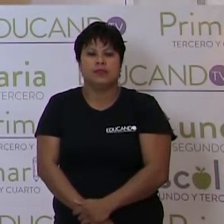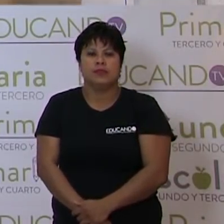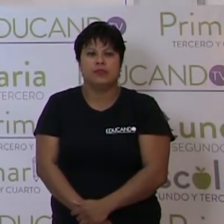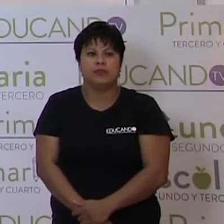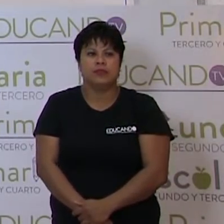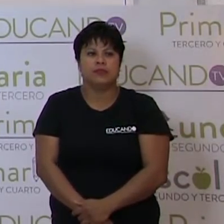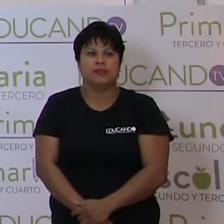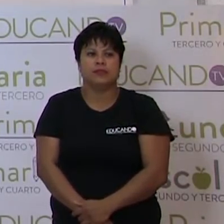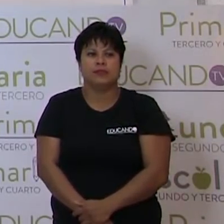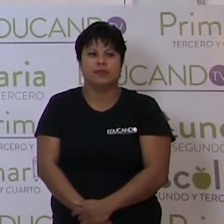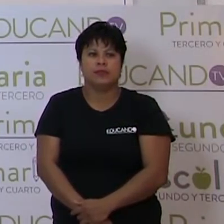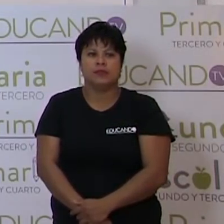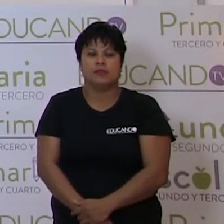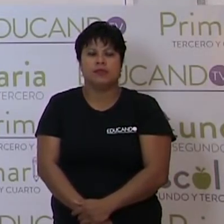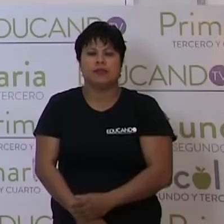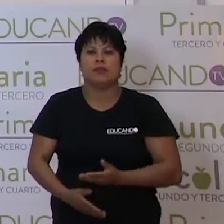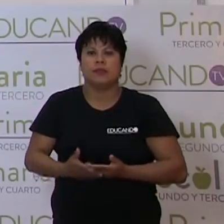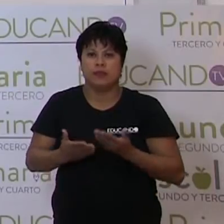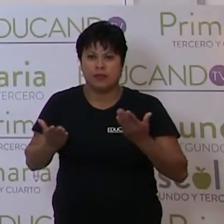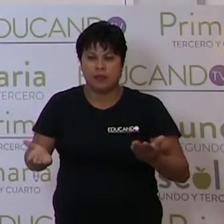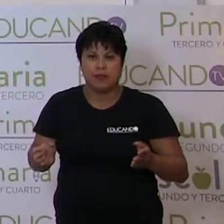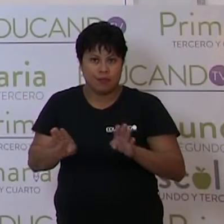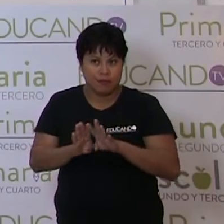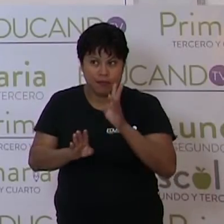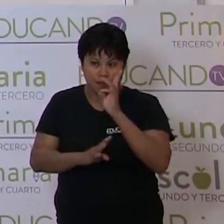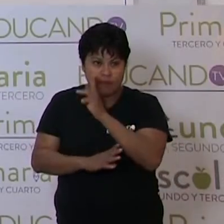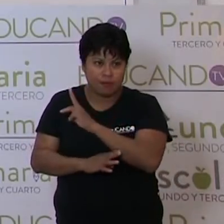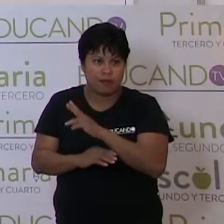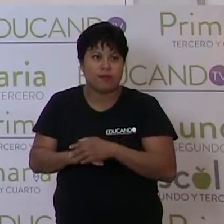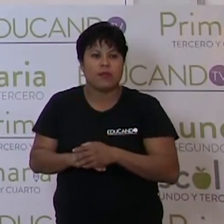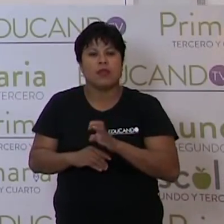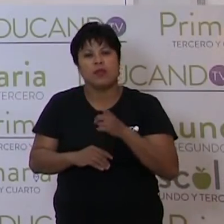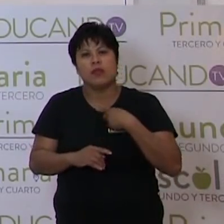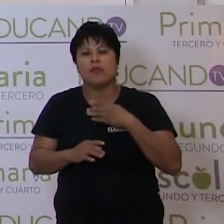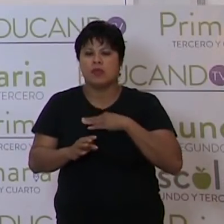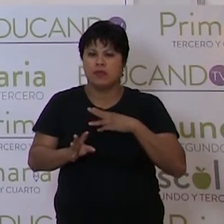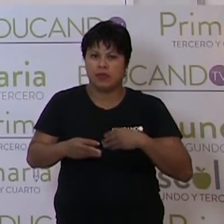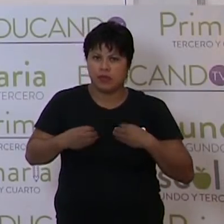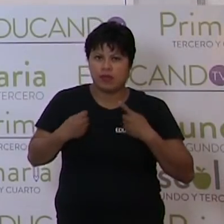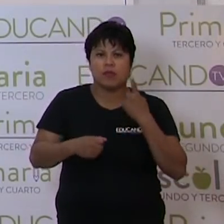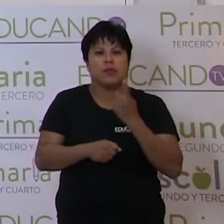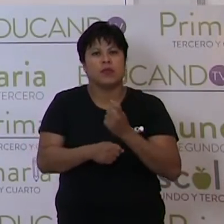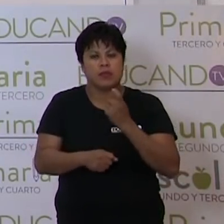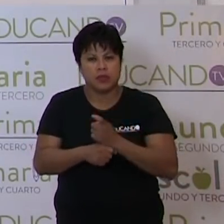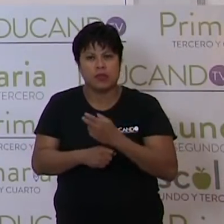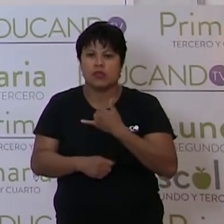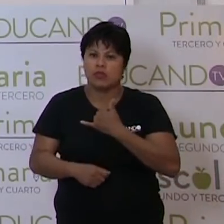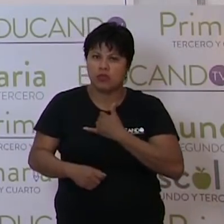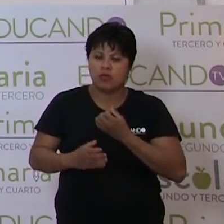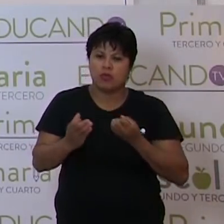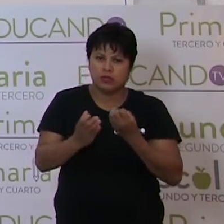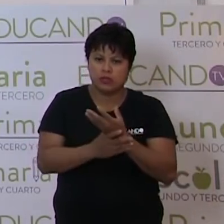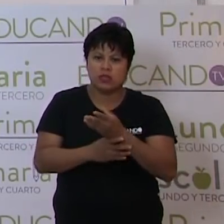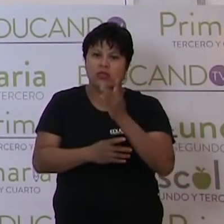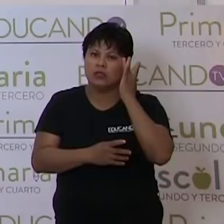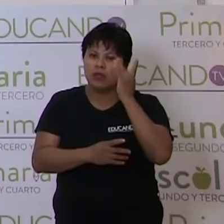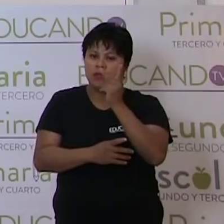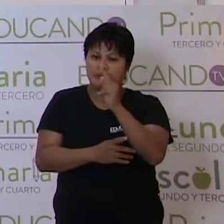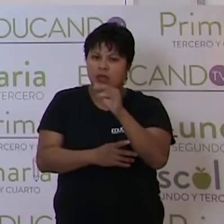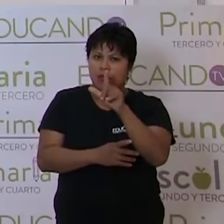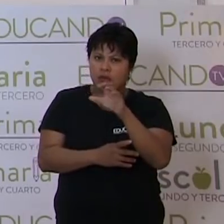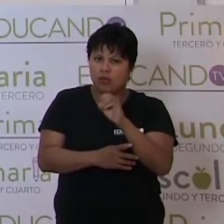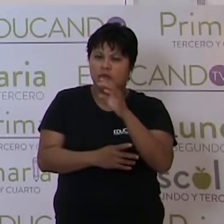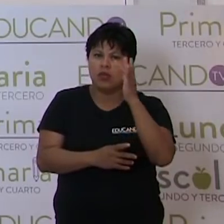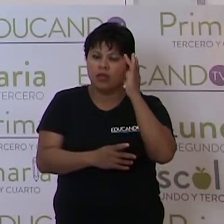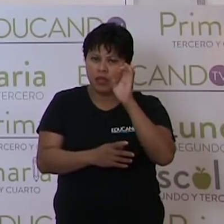Primero. Ahora sí, ¿cómo quedó? Les voy a contar la historia de mi vida. Primero, yo nací en San Pablo Etla, un pueblo